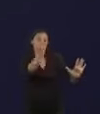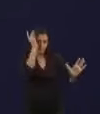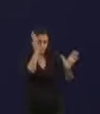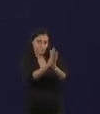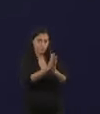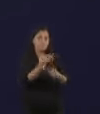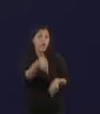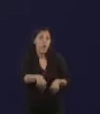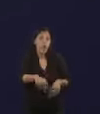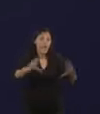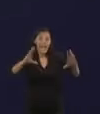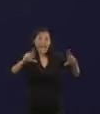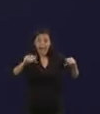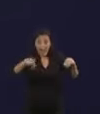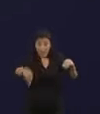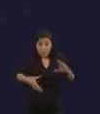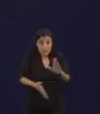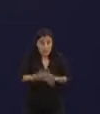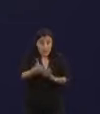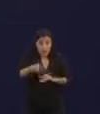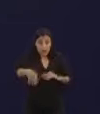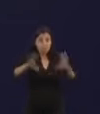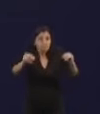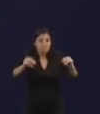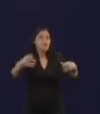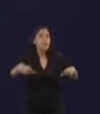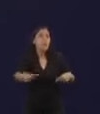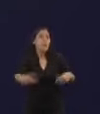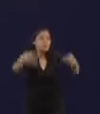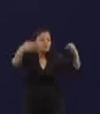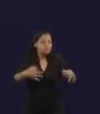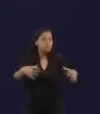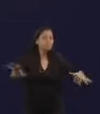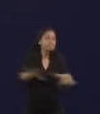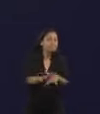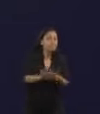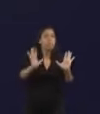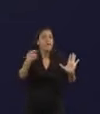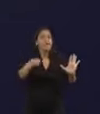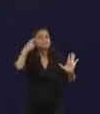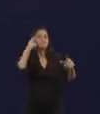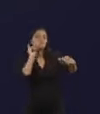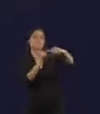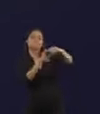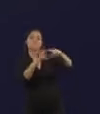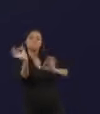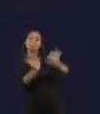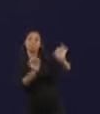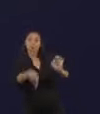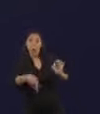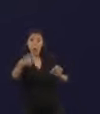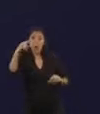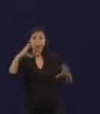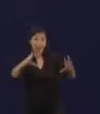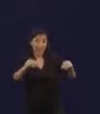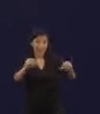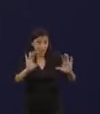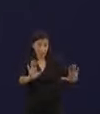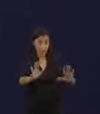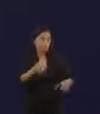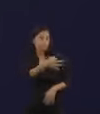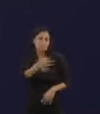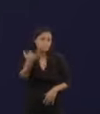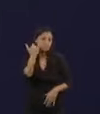para hoy a la noche veremos después con precisión cuándo pero para hoy para las primeras horas de la noche de hoy